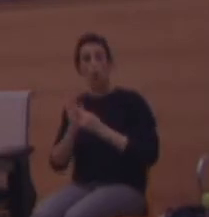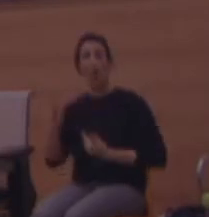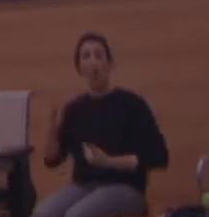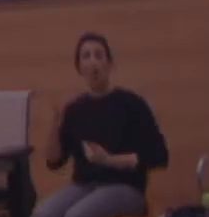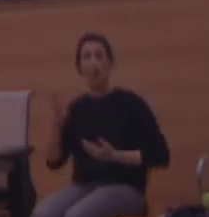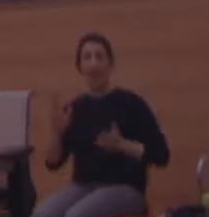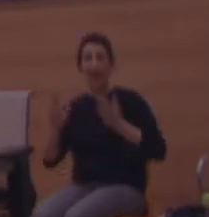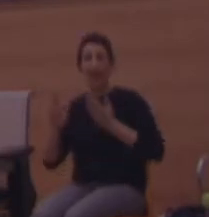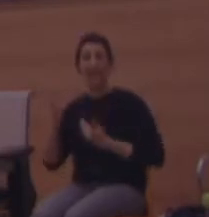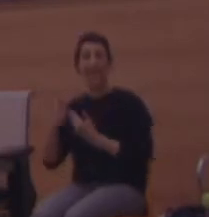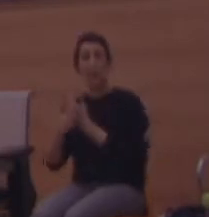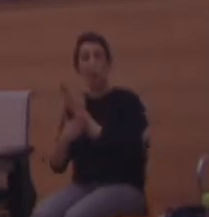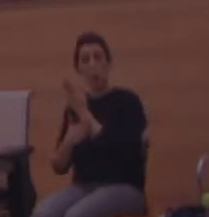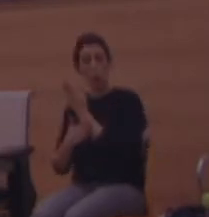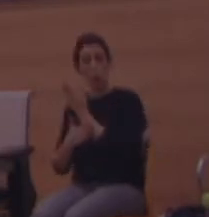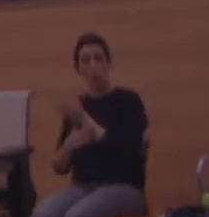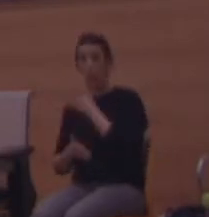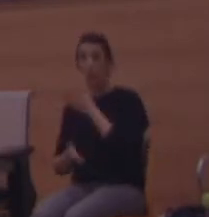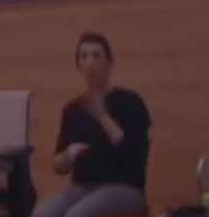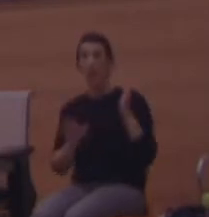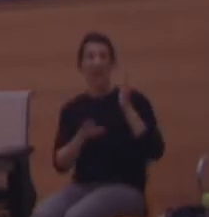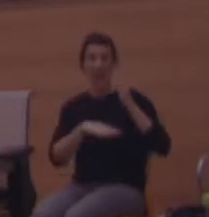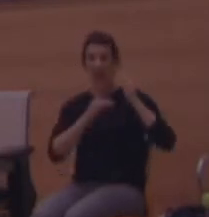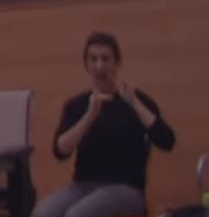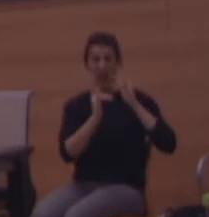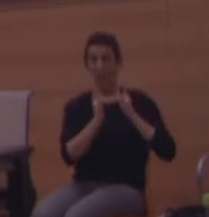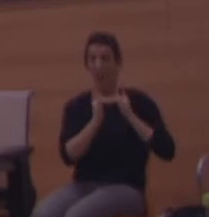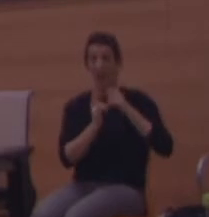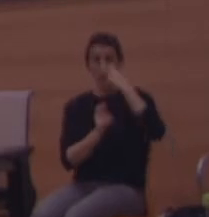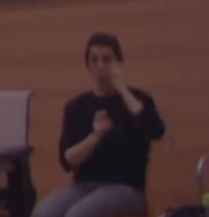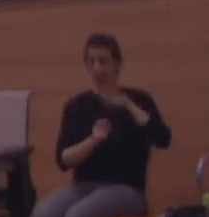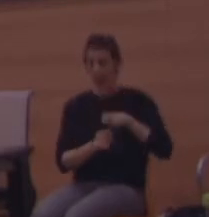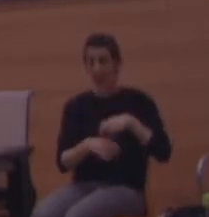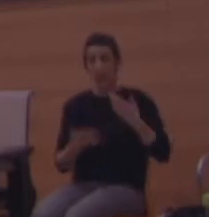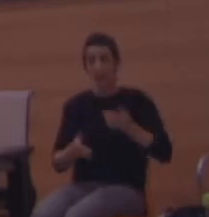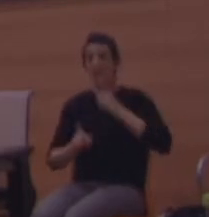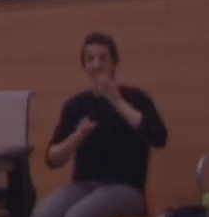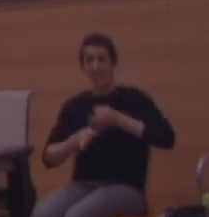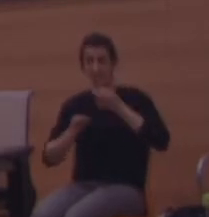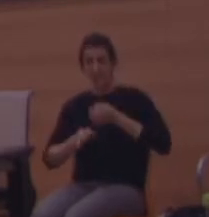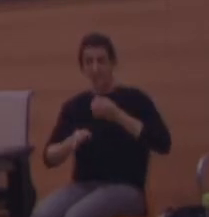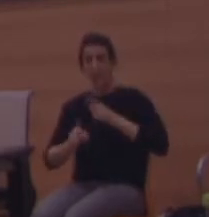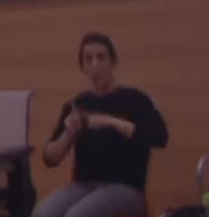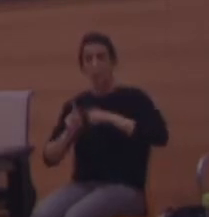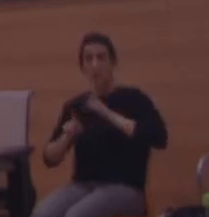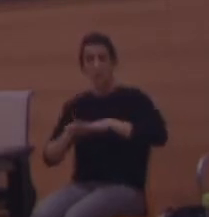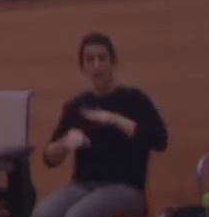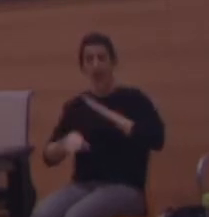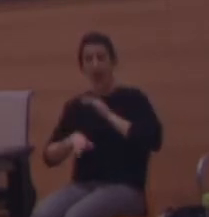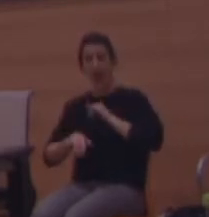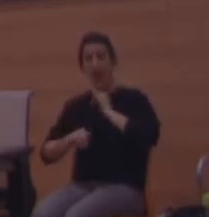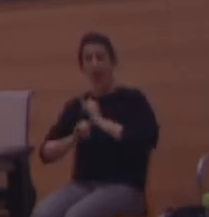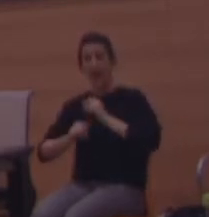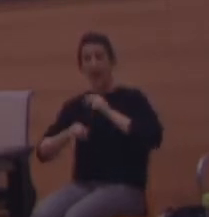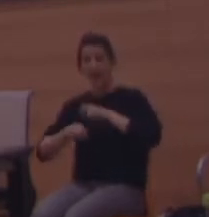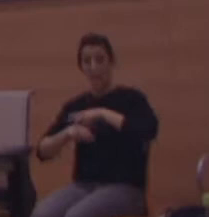no nos va a servir para nada, siempre cuando lo introducimos a la hora de caminar. Utilizar siempre, eso sí, calzado,